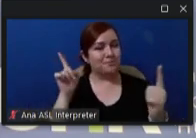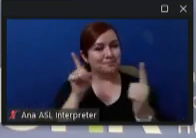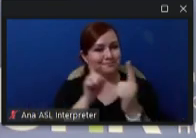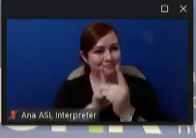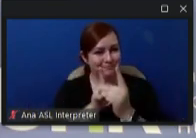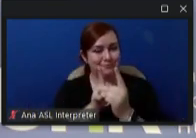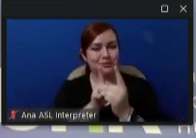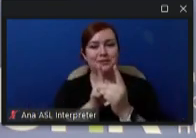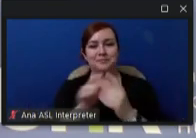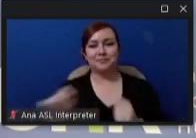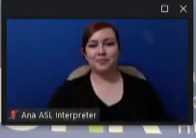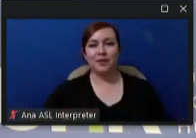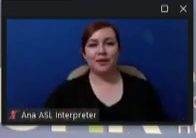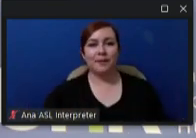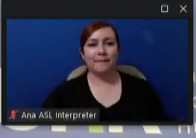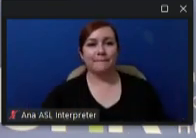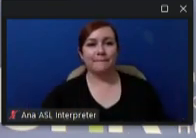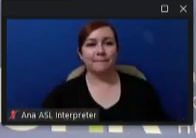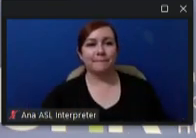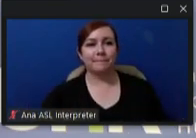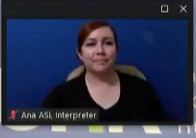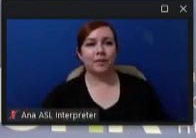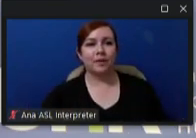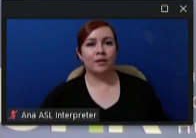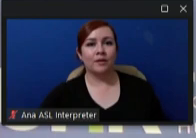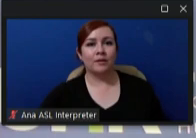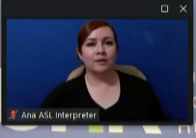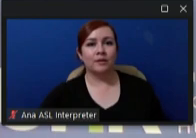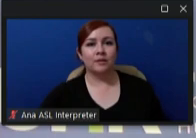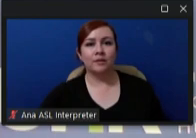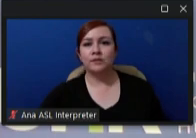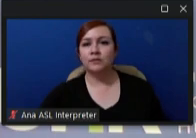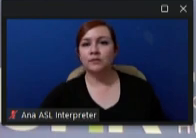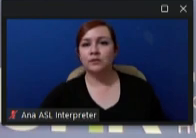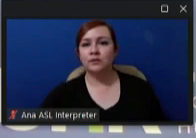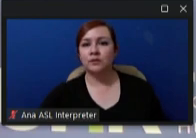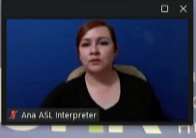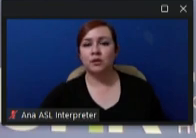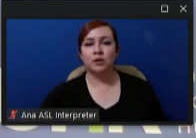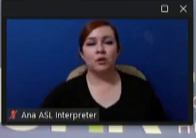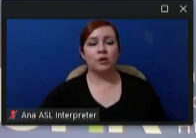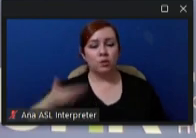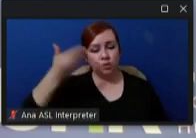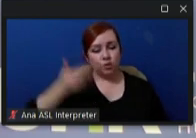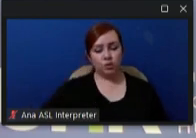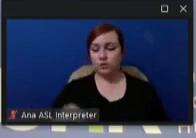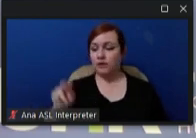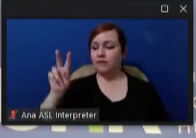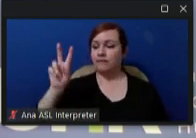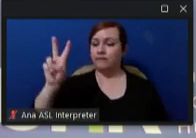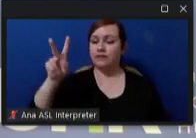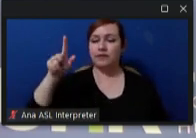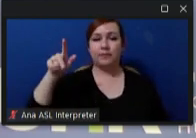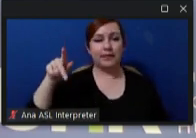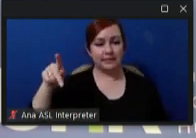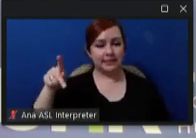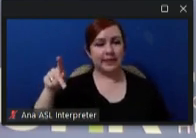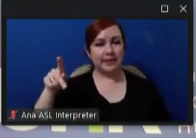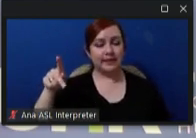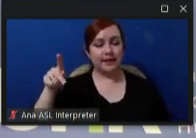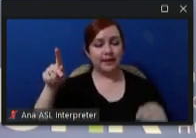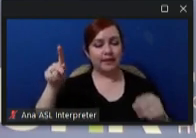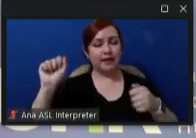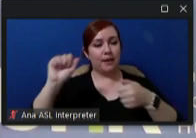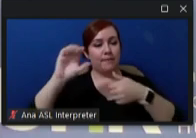compartir. Primera vicepresidenta de la Comisión Interamericana. Tengo la responsabilidad en